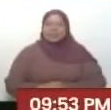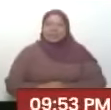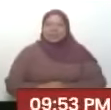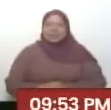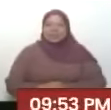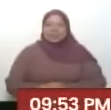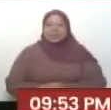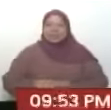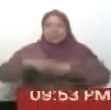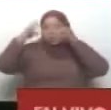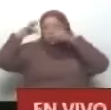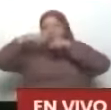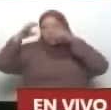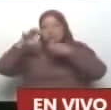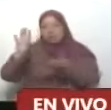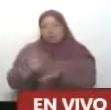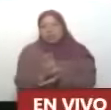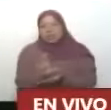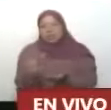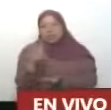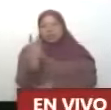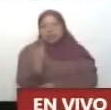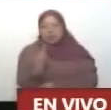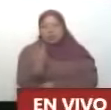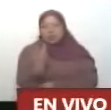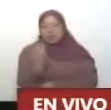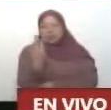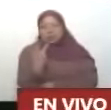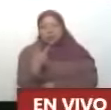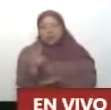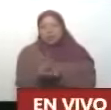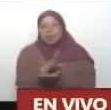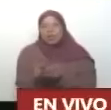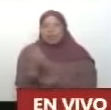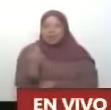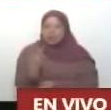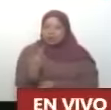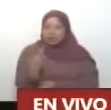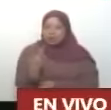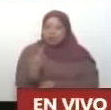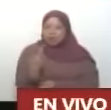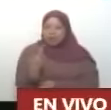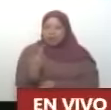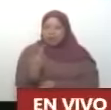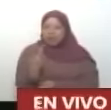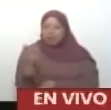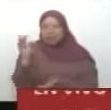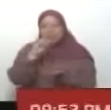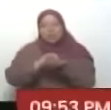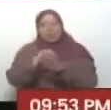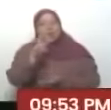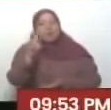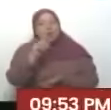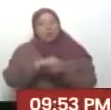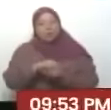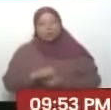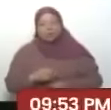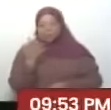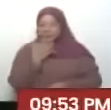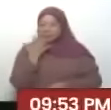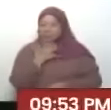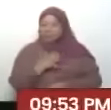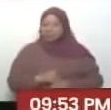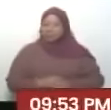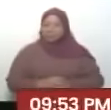Yosminando canto, a capela, hicieron dos canciones, son dos capelas. ¿Ah? Doblete. Dice Vilma, ajá.